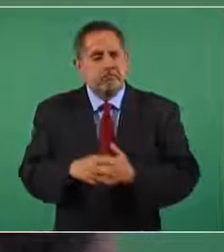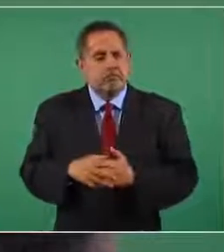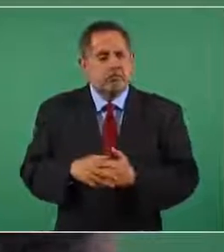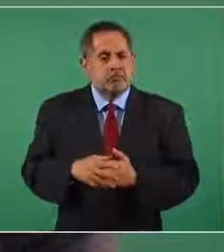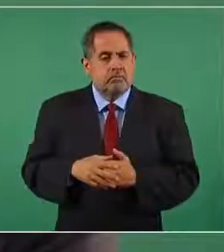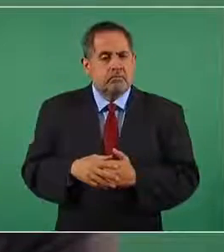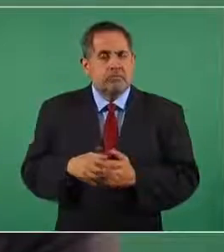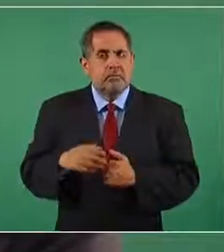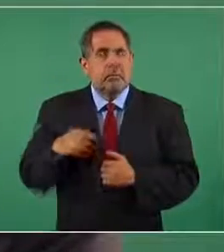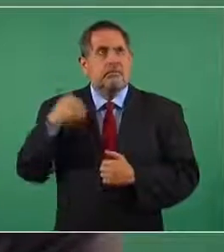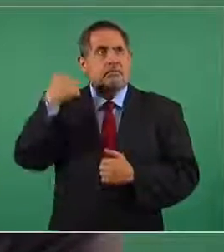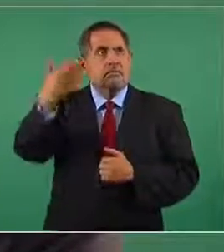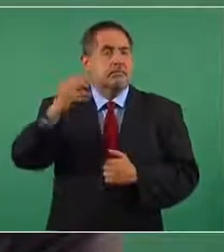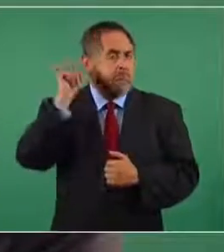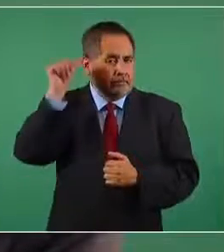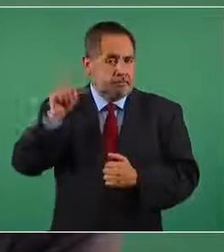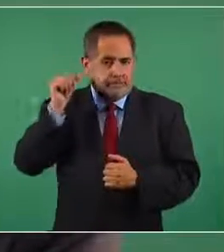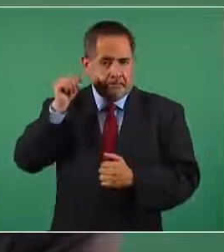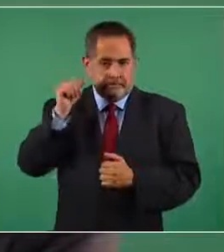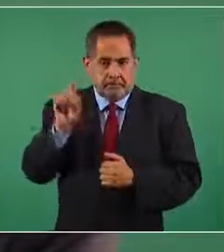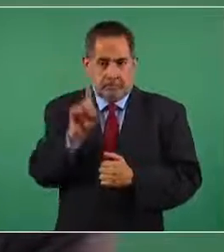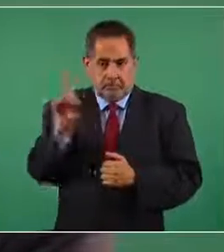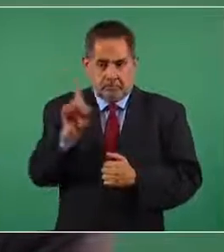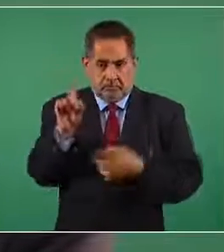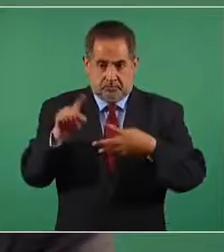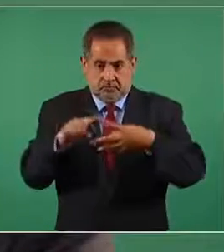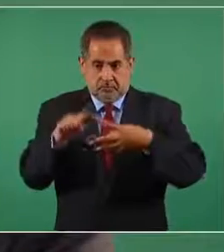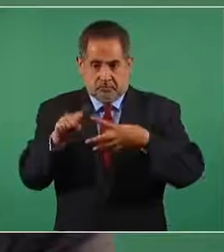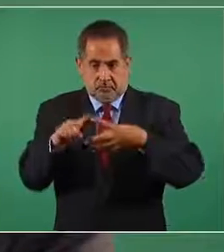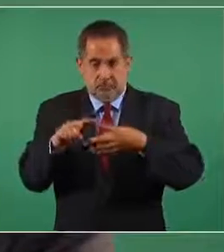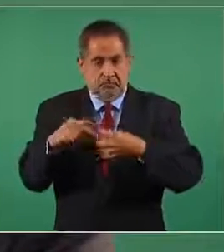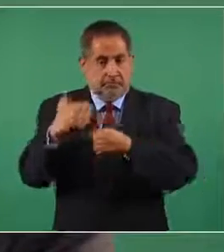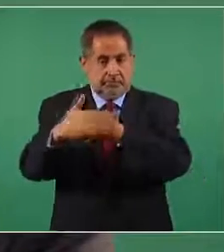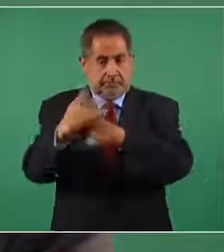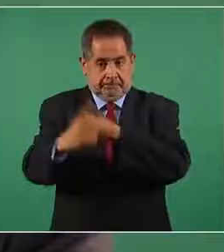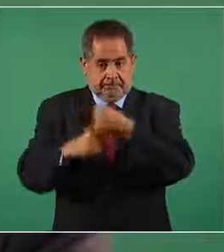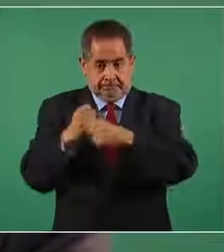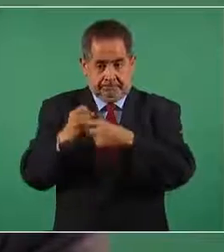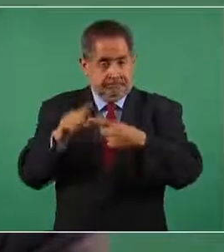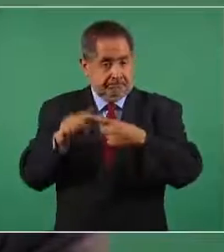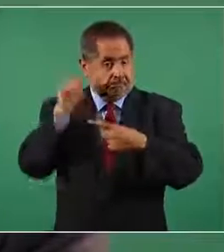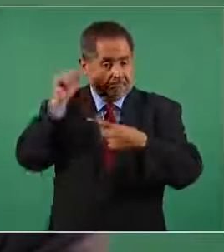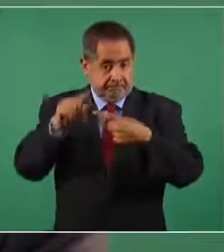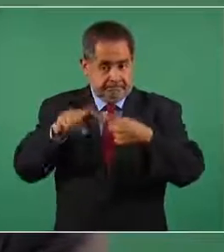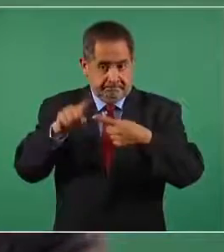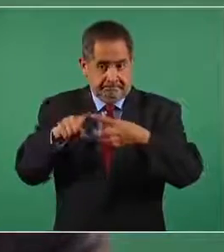el primer domingo de abril del año próximo